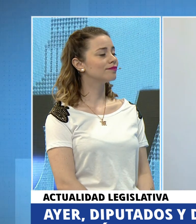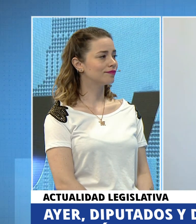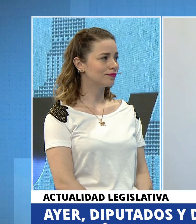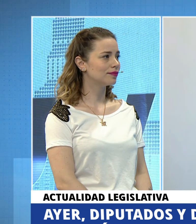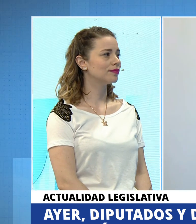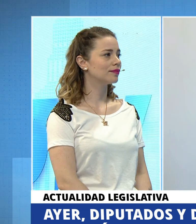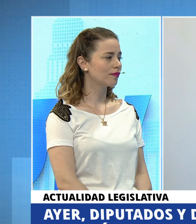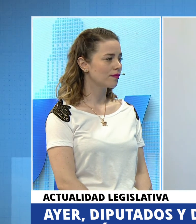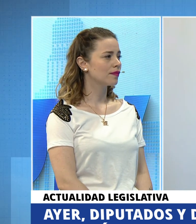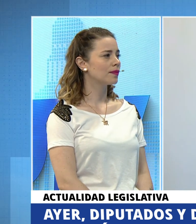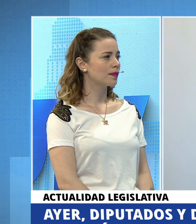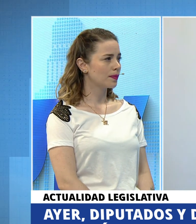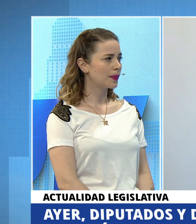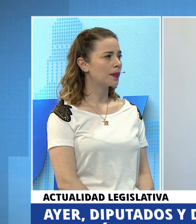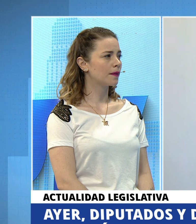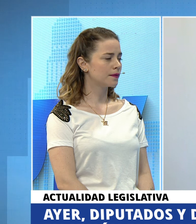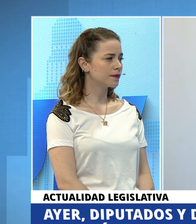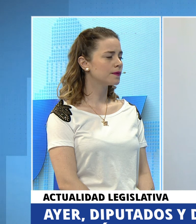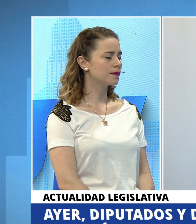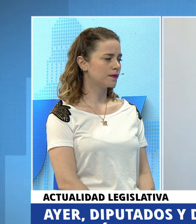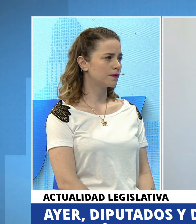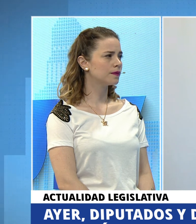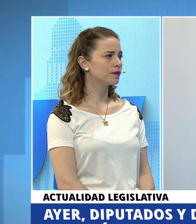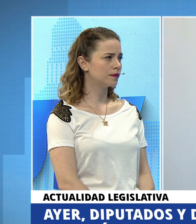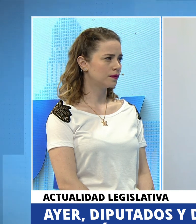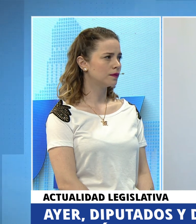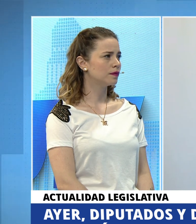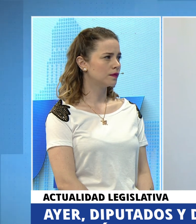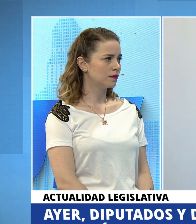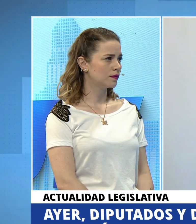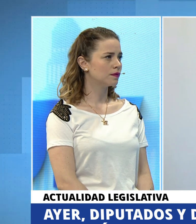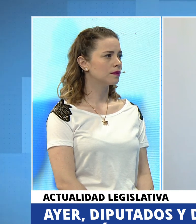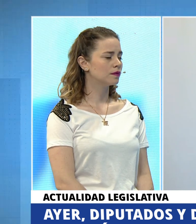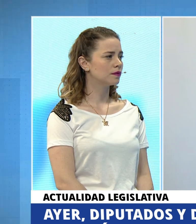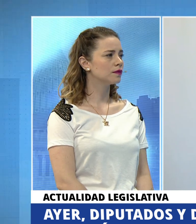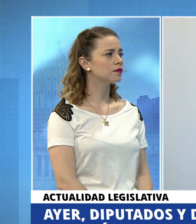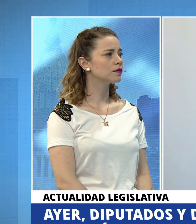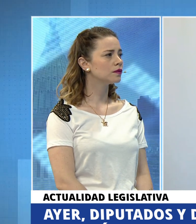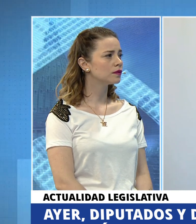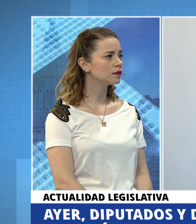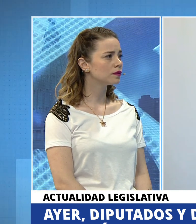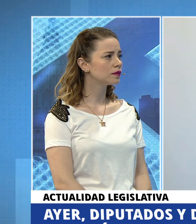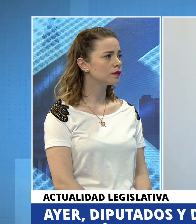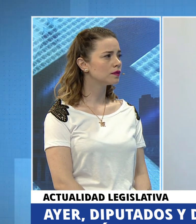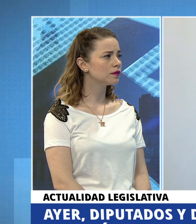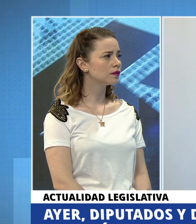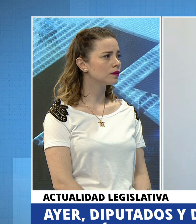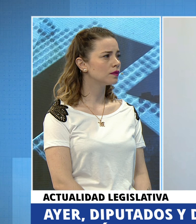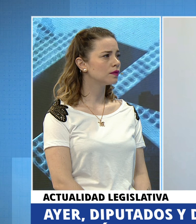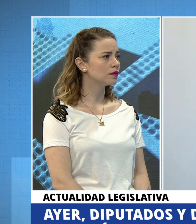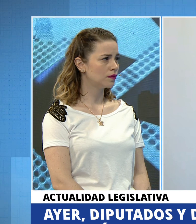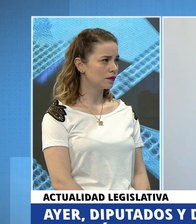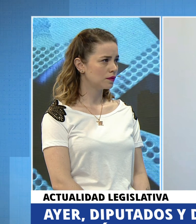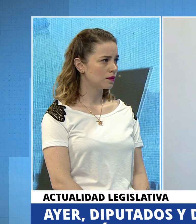que participaron, del plenario de comisiones de finanzas y de comercio. Lo cierto es que había